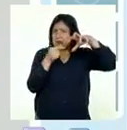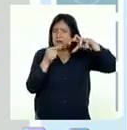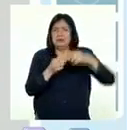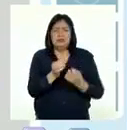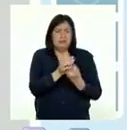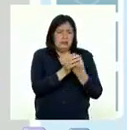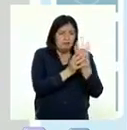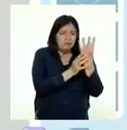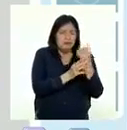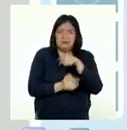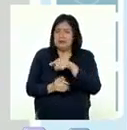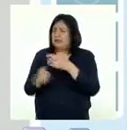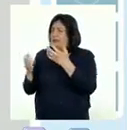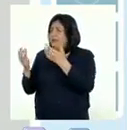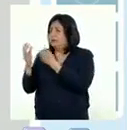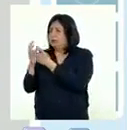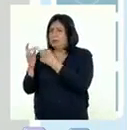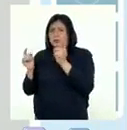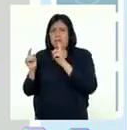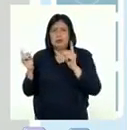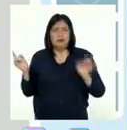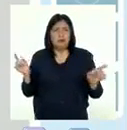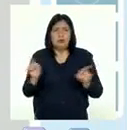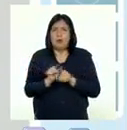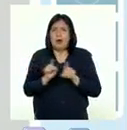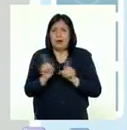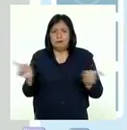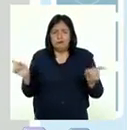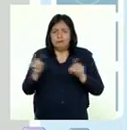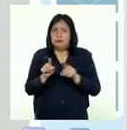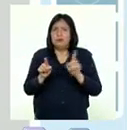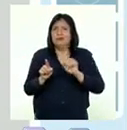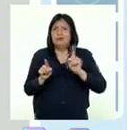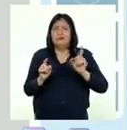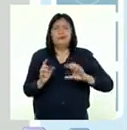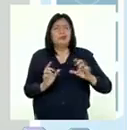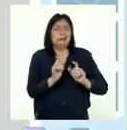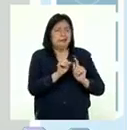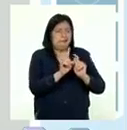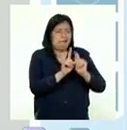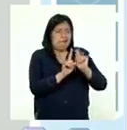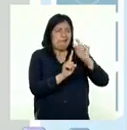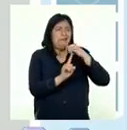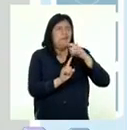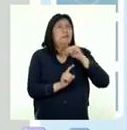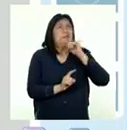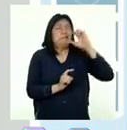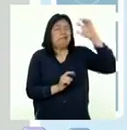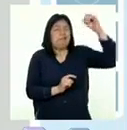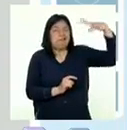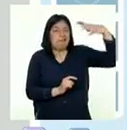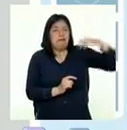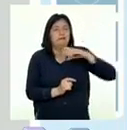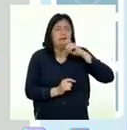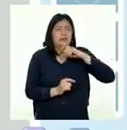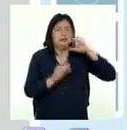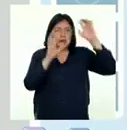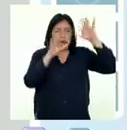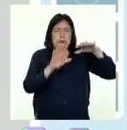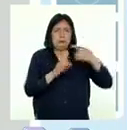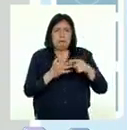las flores y las mariposas ya no aparecen a la vez. Las altas temperaturas y la escasez de lluvias provocan